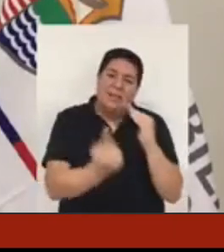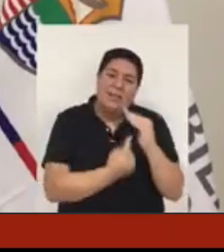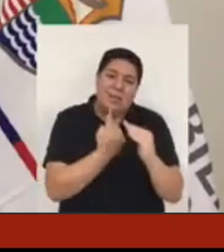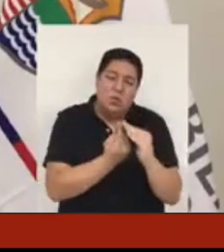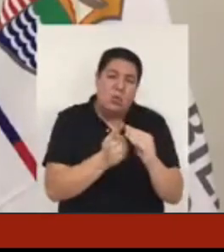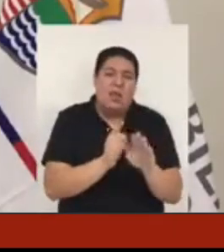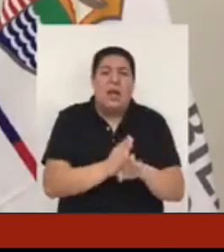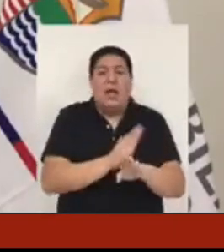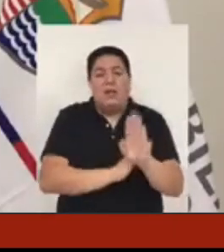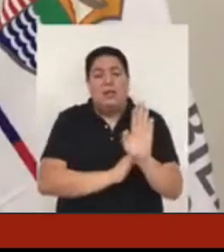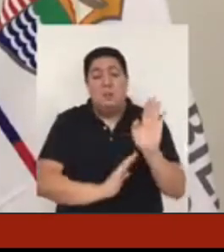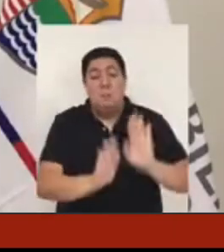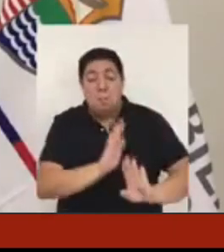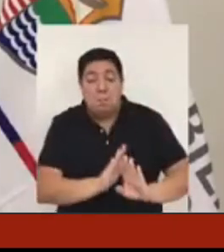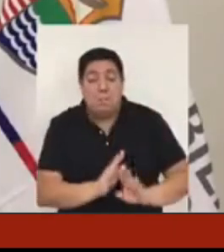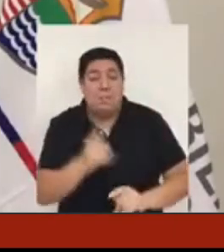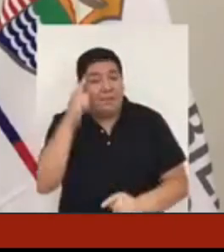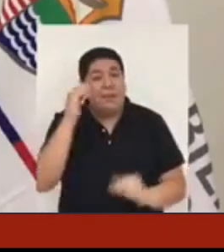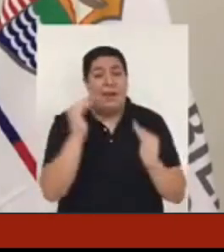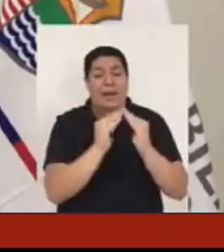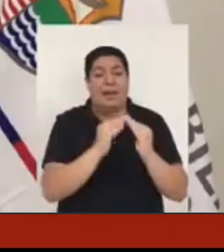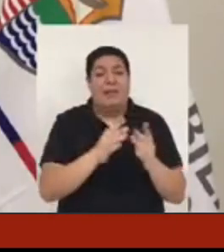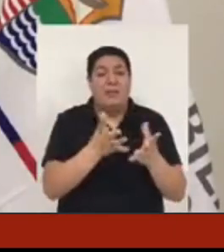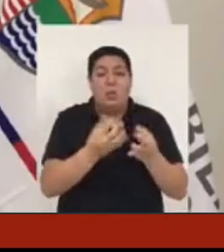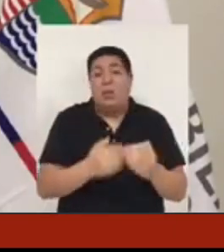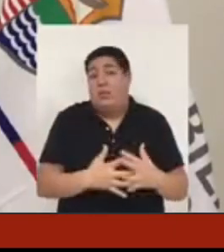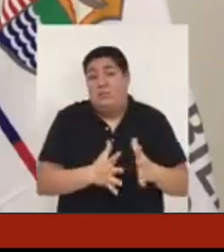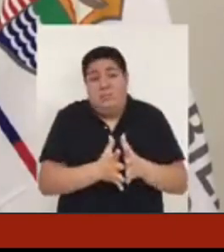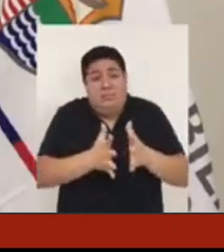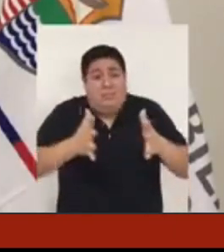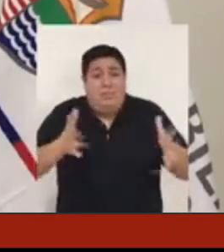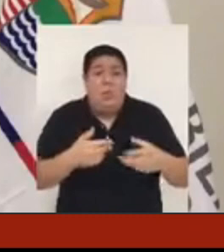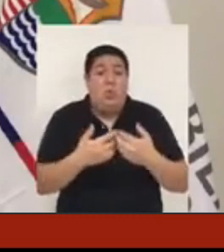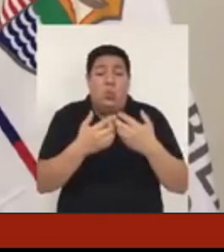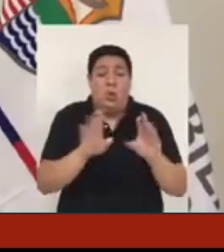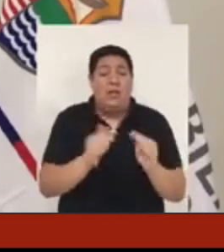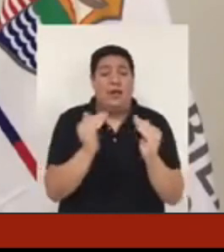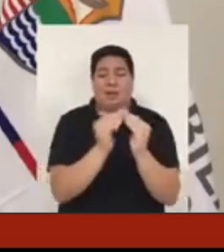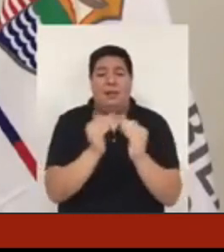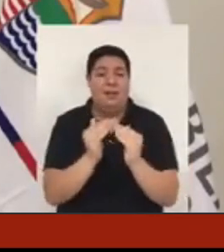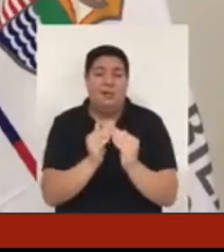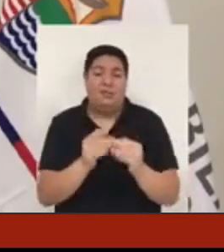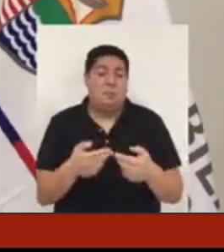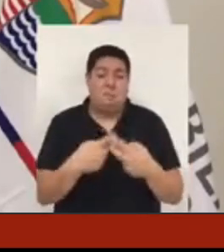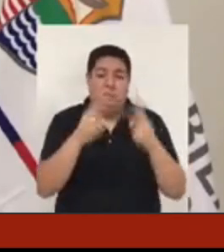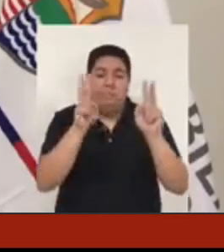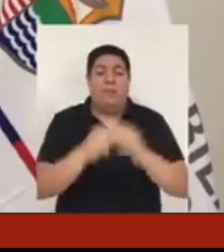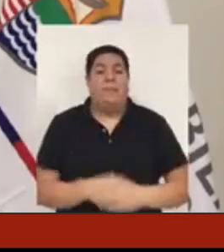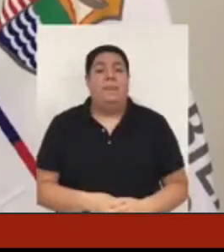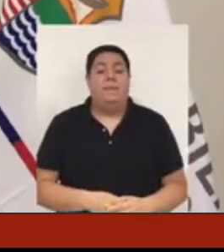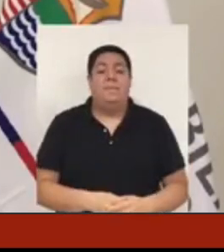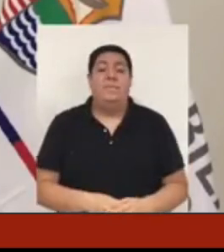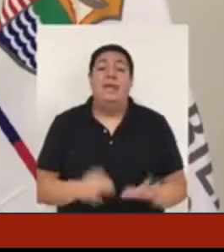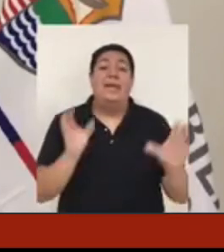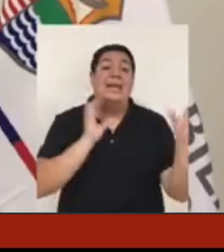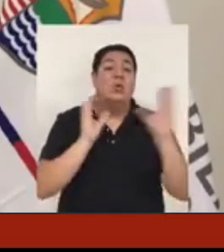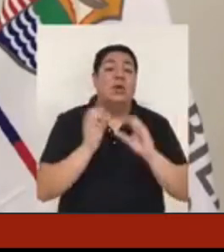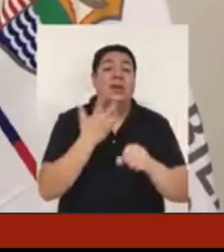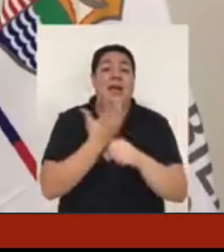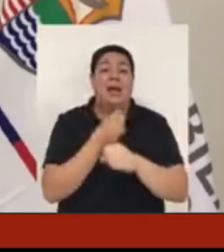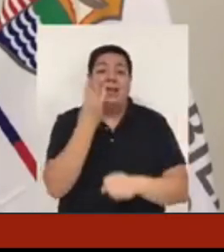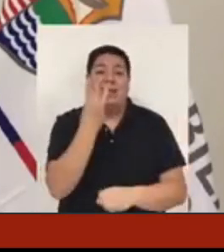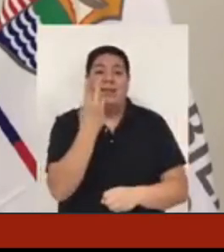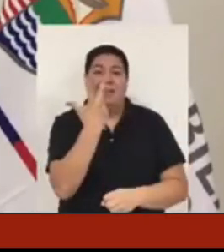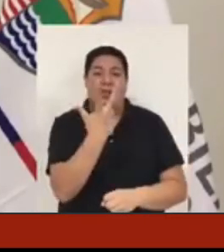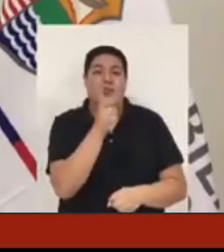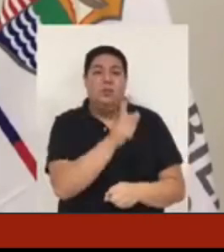la casa, por lo cual no tenemos límite de capacidad porque cada uno la está realizando en sus casas. En Cauquenes tenemos 38